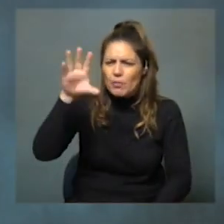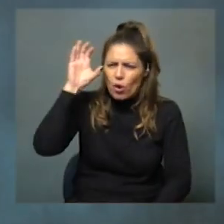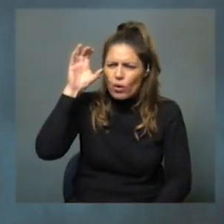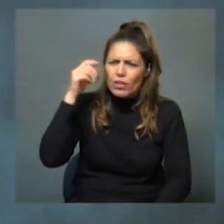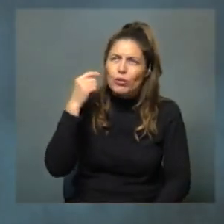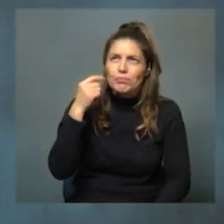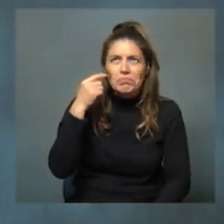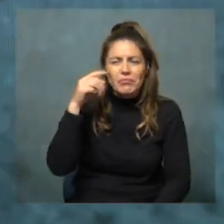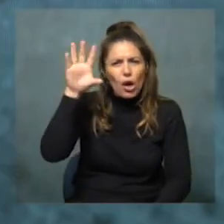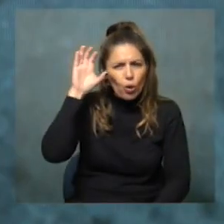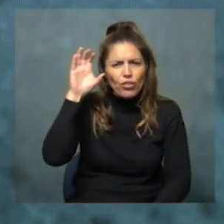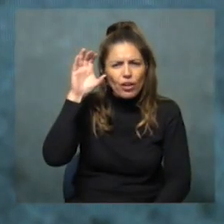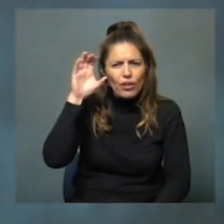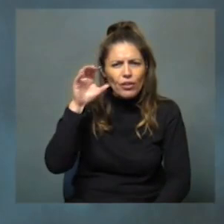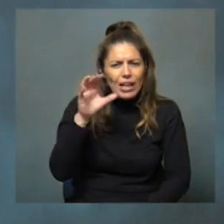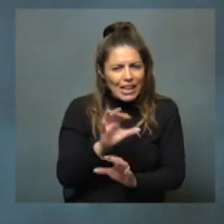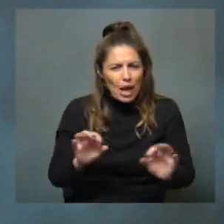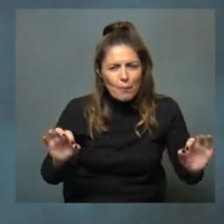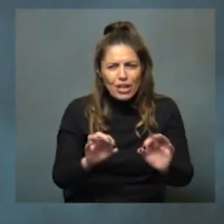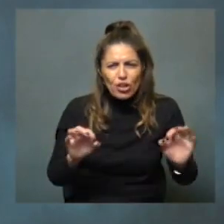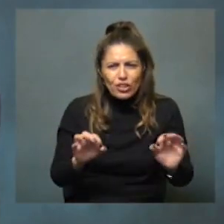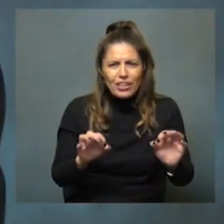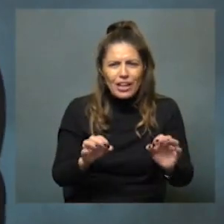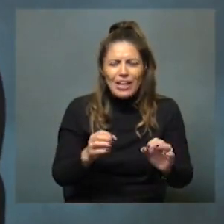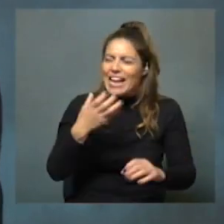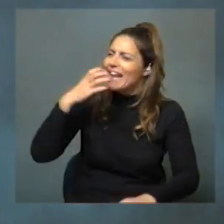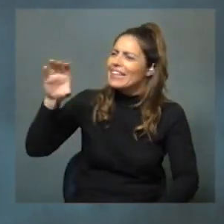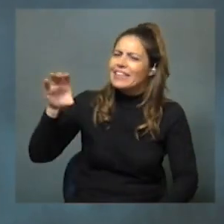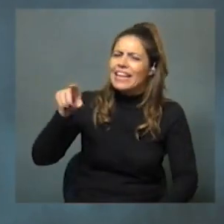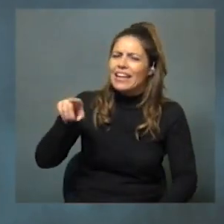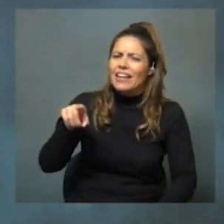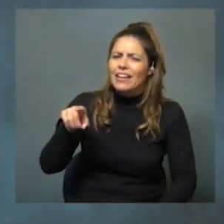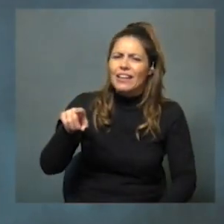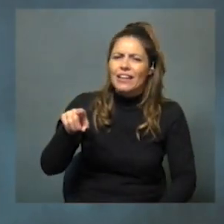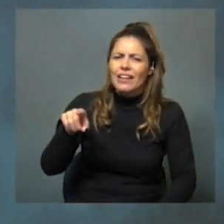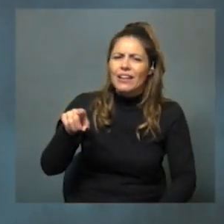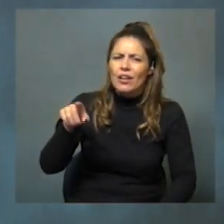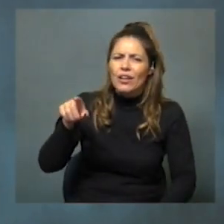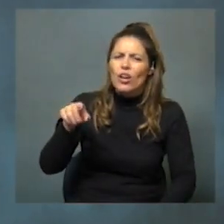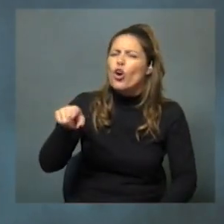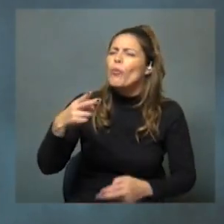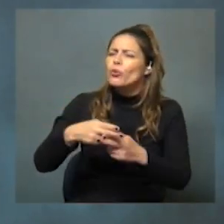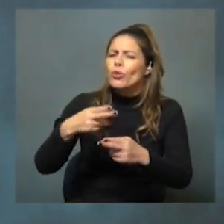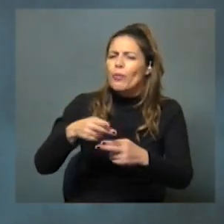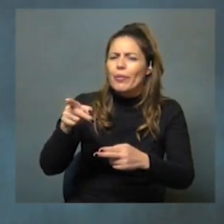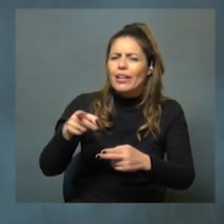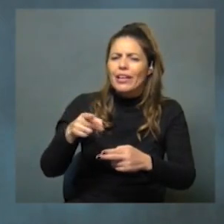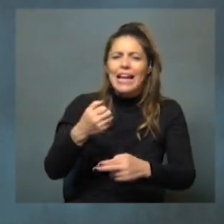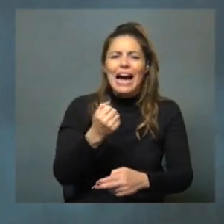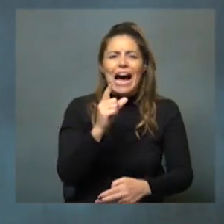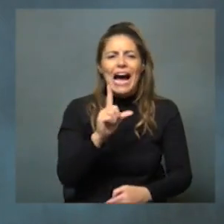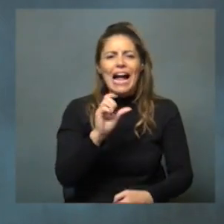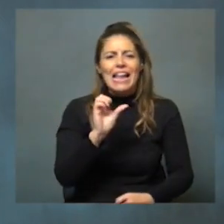¿viste? Entonces le pregunté a los gritos, flaco, digo, ¿cómo te llamás?